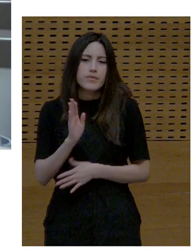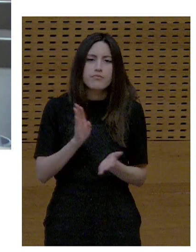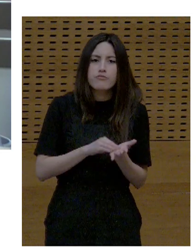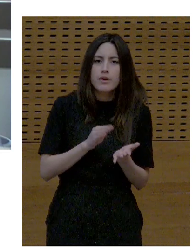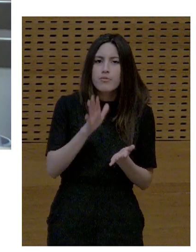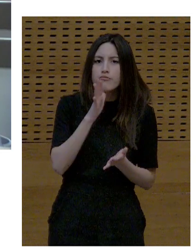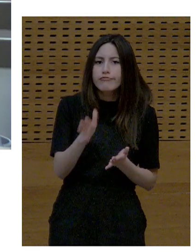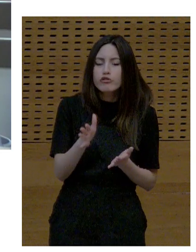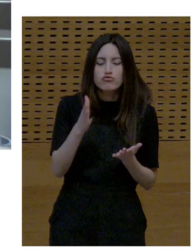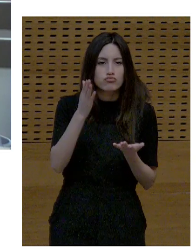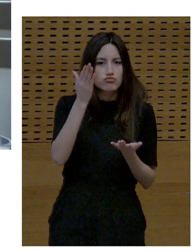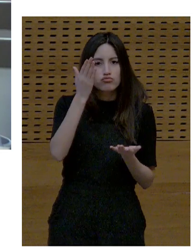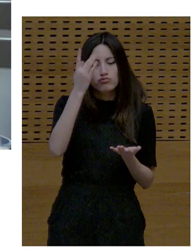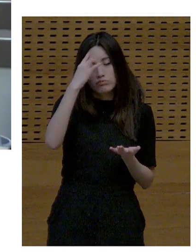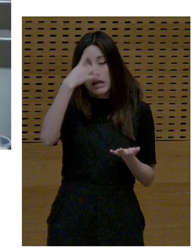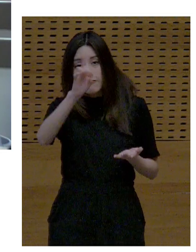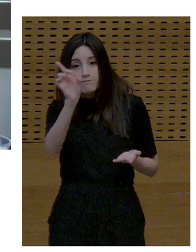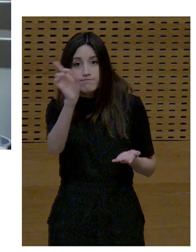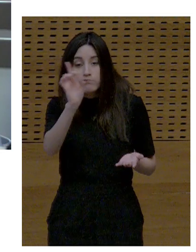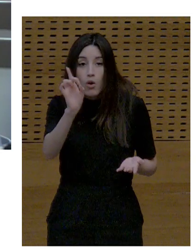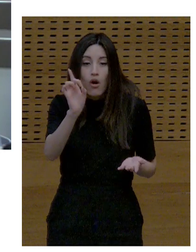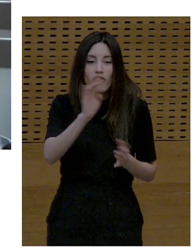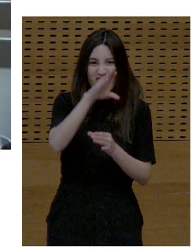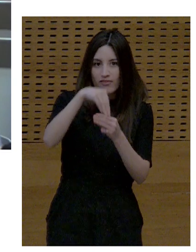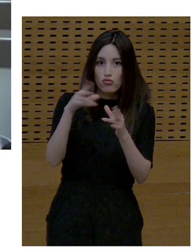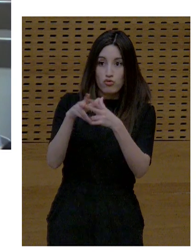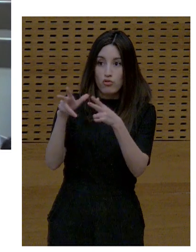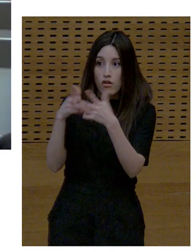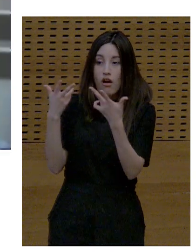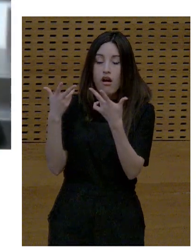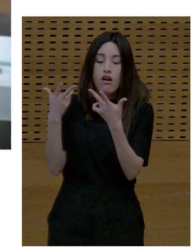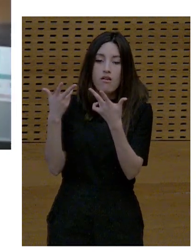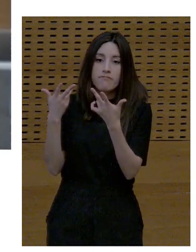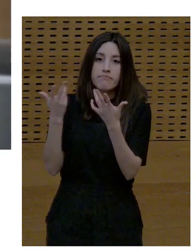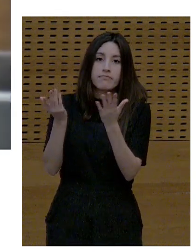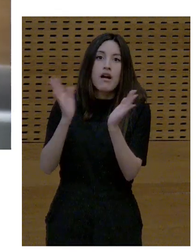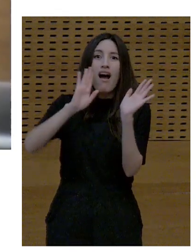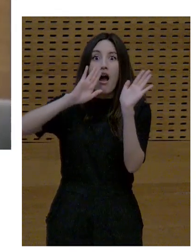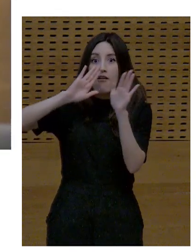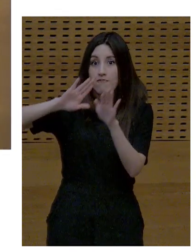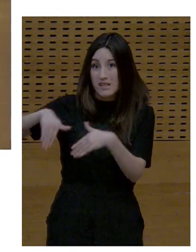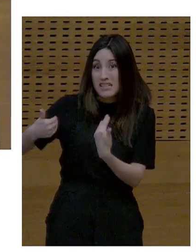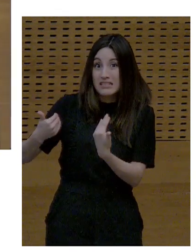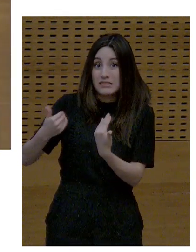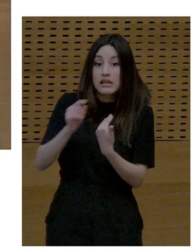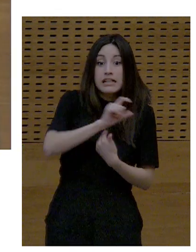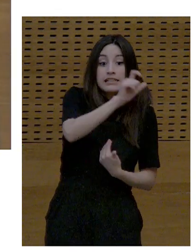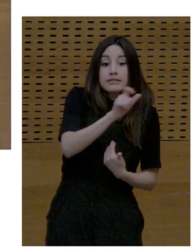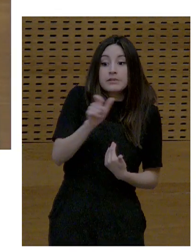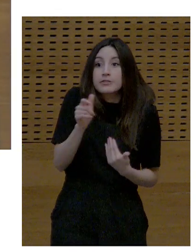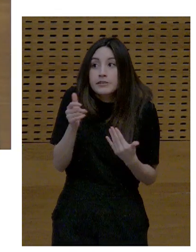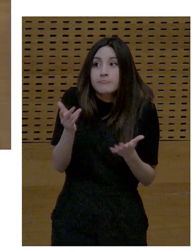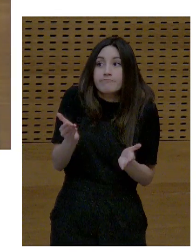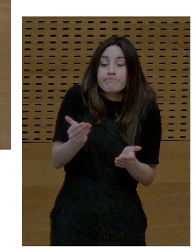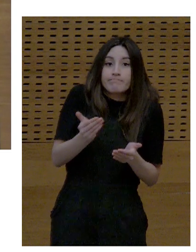el desconocimiento que existe en la sociedad, provocan un retraimiento en las personas, provocan